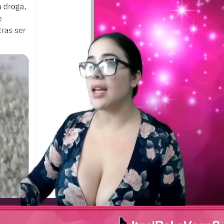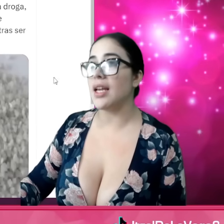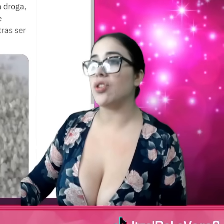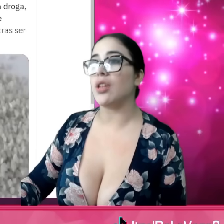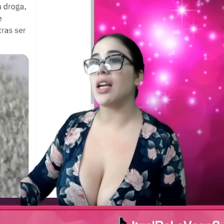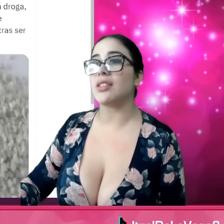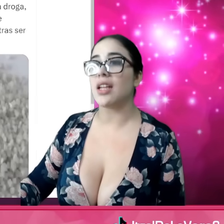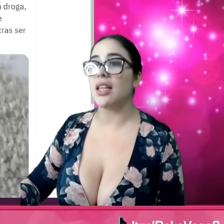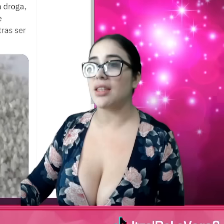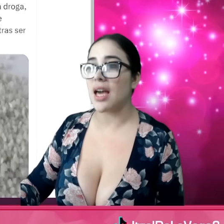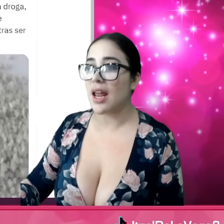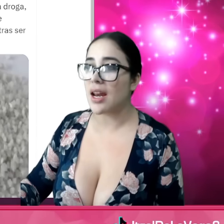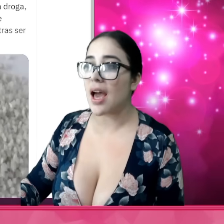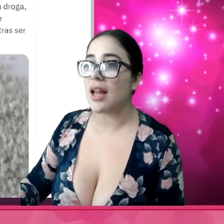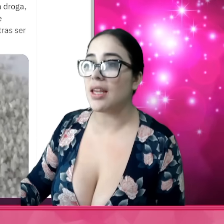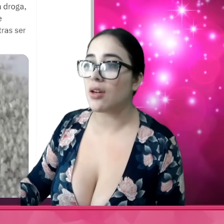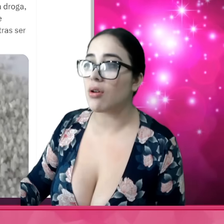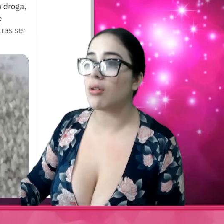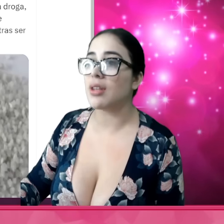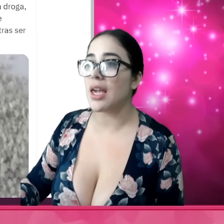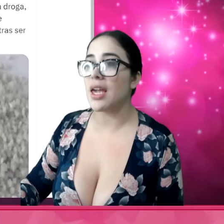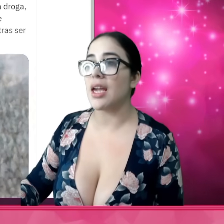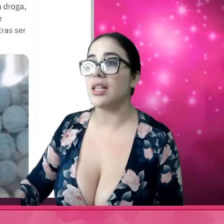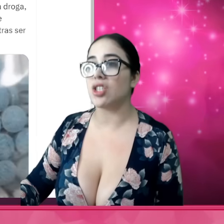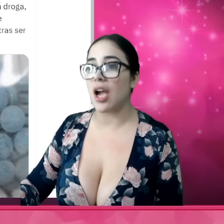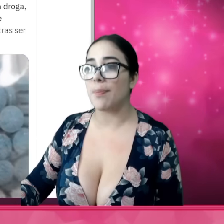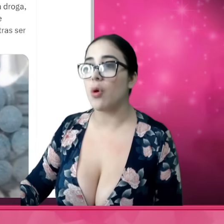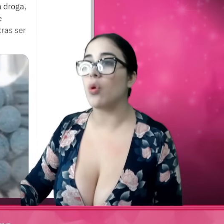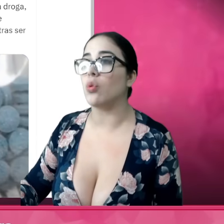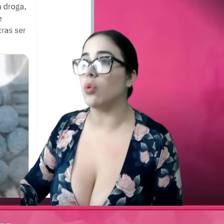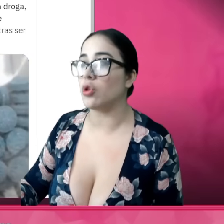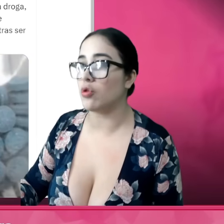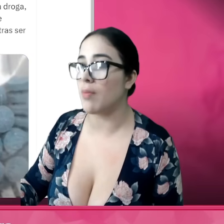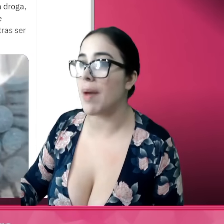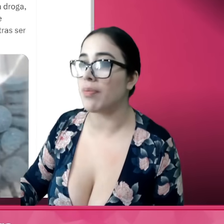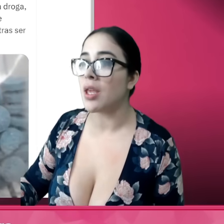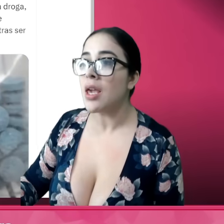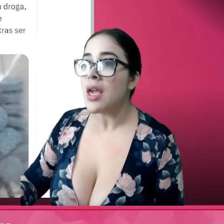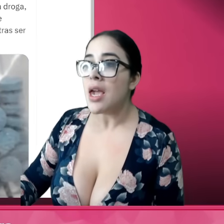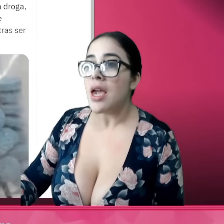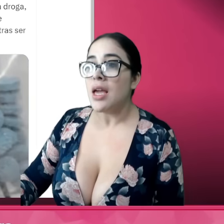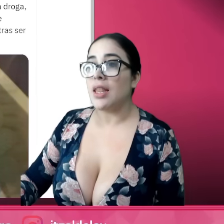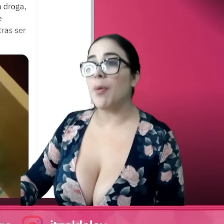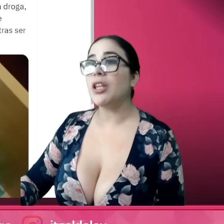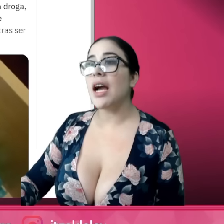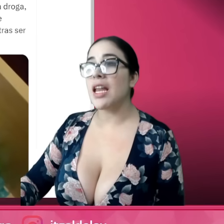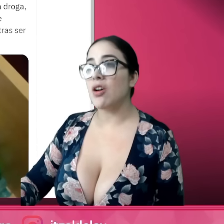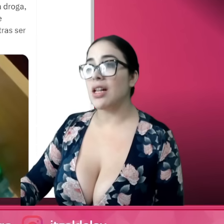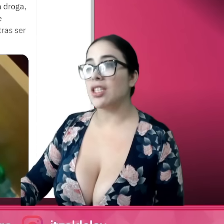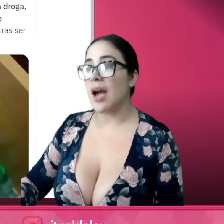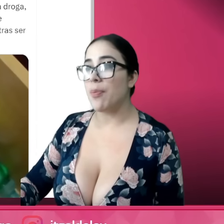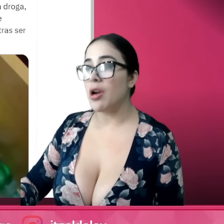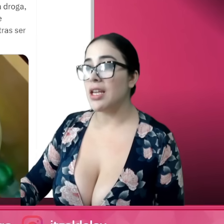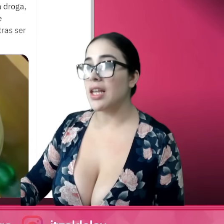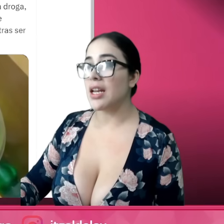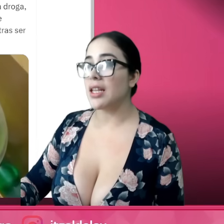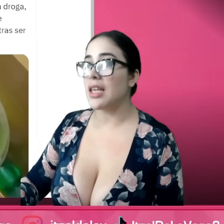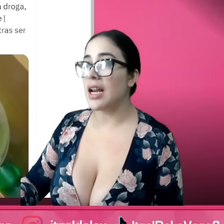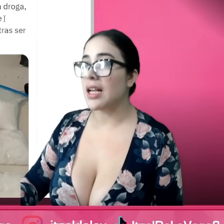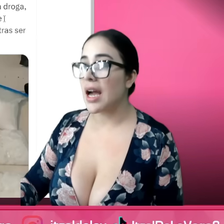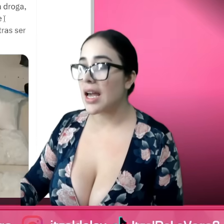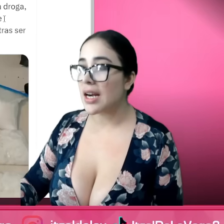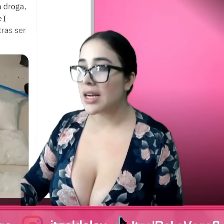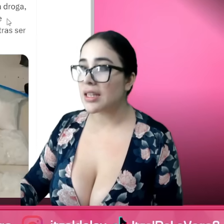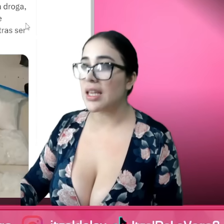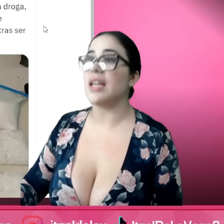tendencia el hecho de que extraditaran al hijo del Chapo Guzmán. Deportan al hijo del Chapo, líder